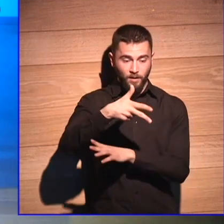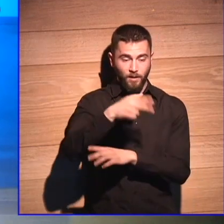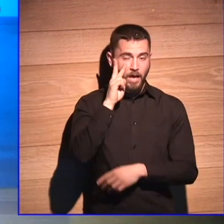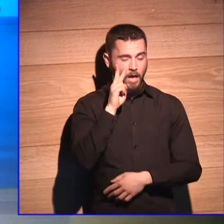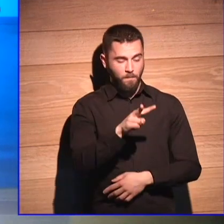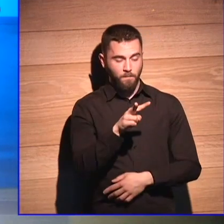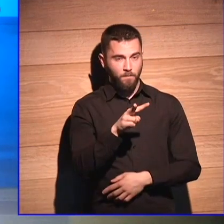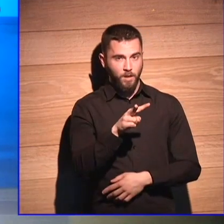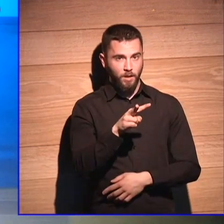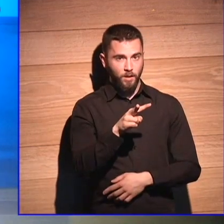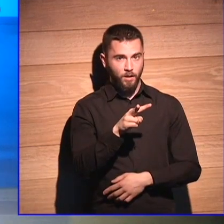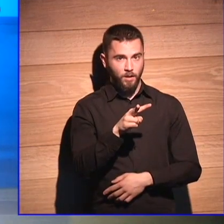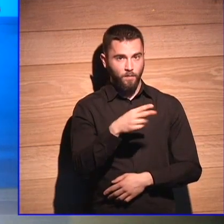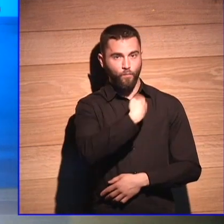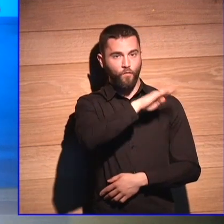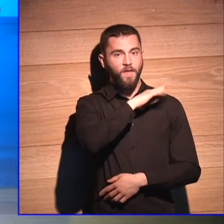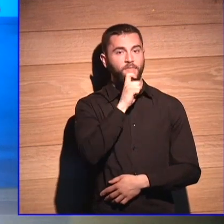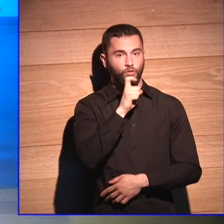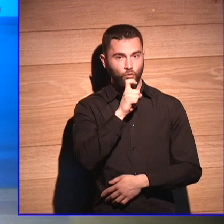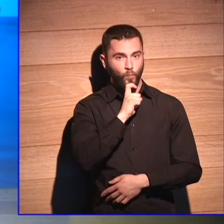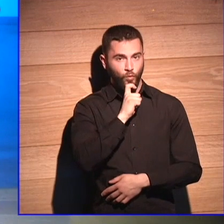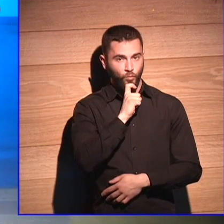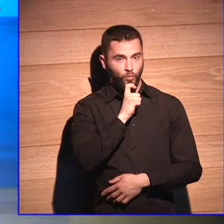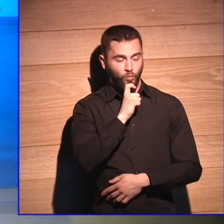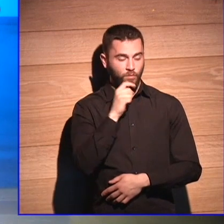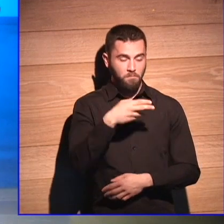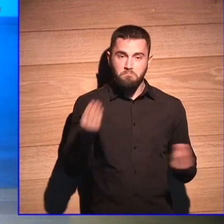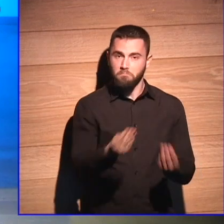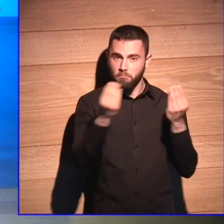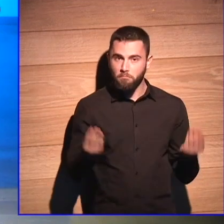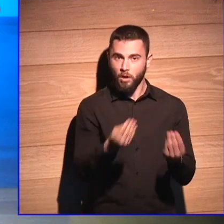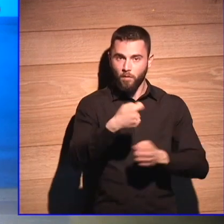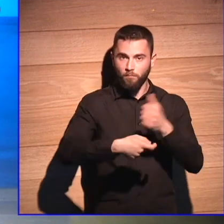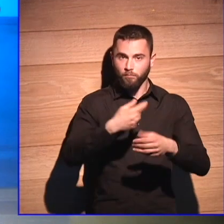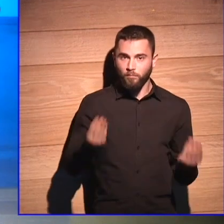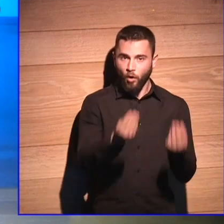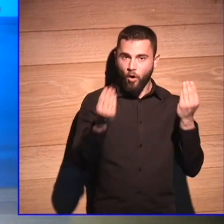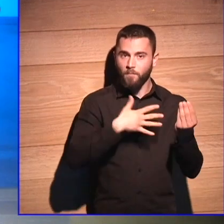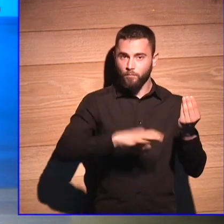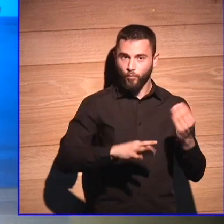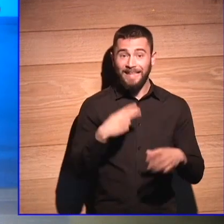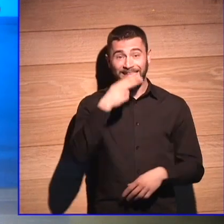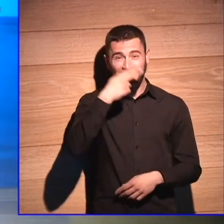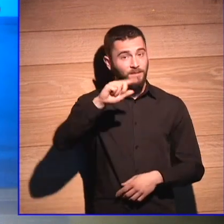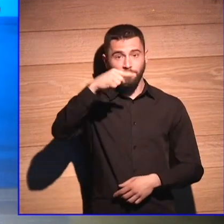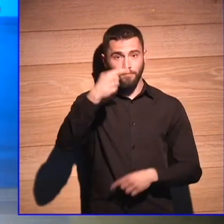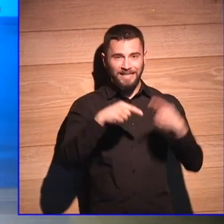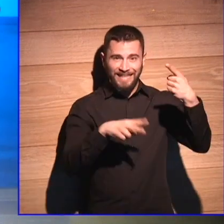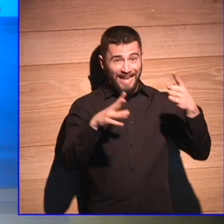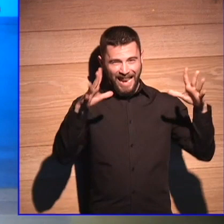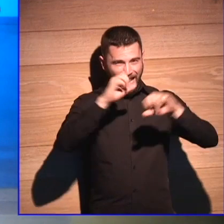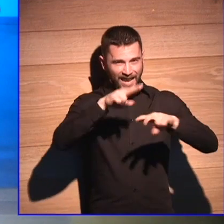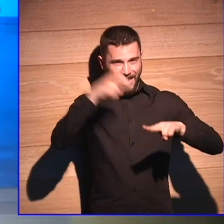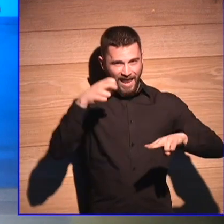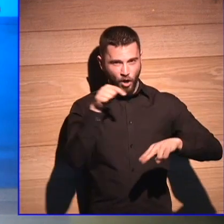cómo va quedando depuesta la bufanda y puede ir mejorando. Y lo más interesante es lo que ahora aquí está en negro, que